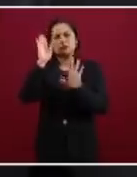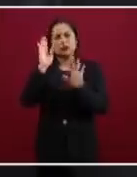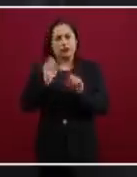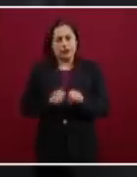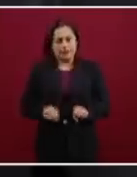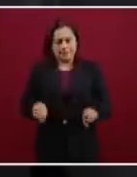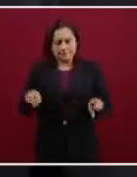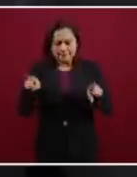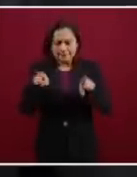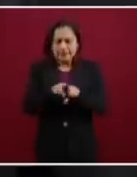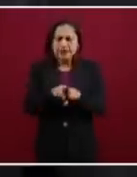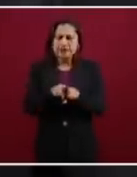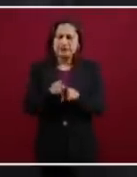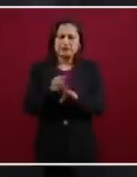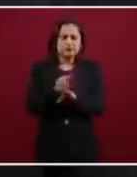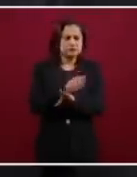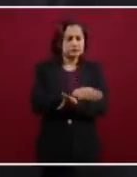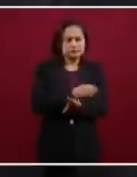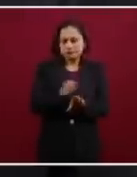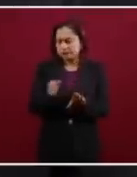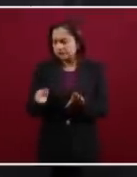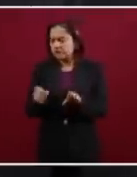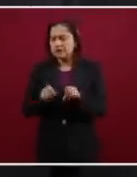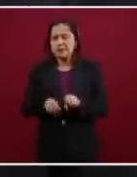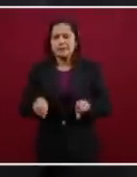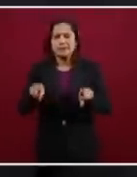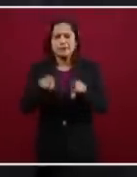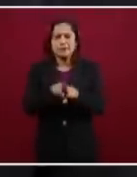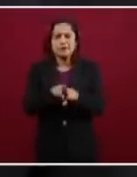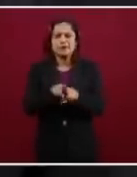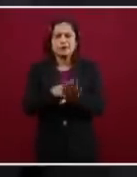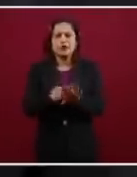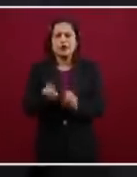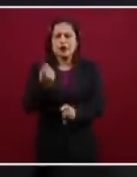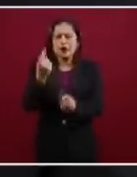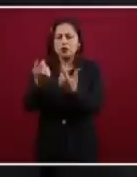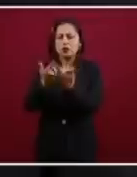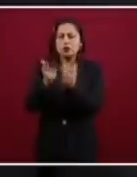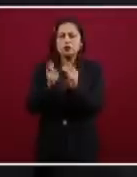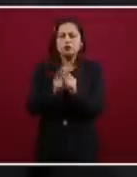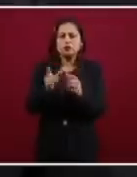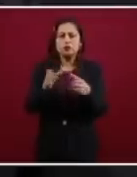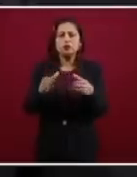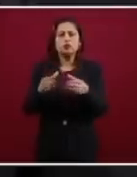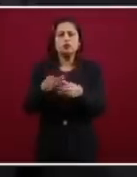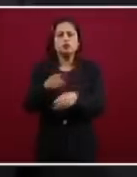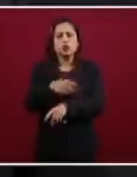hay grupos ambientalistas desde luego este